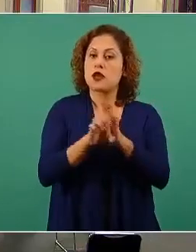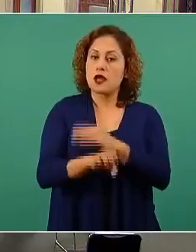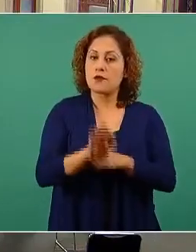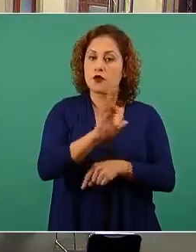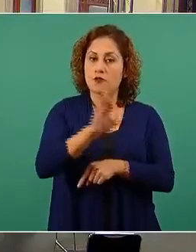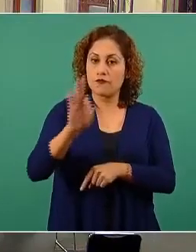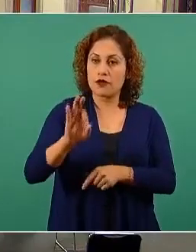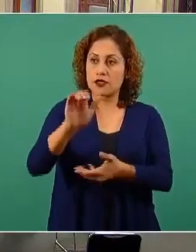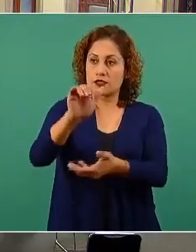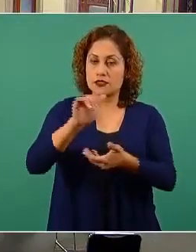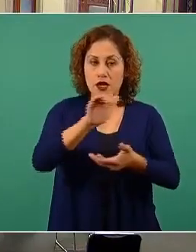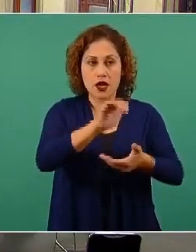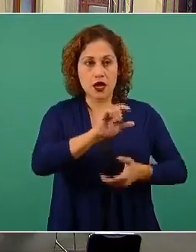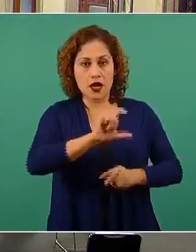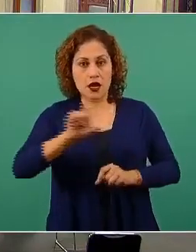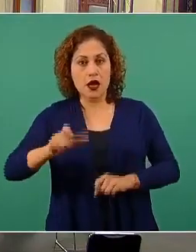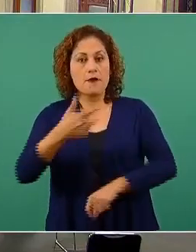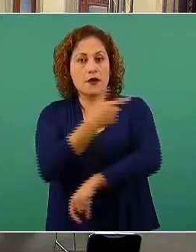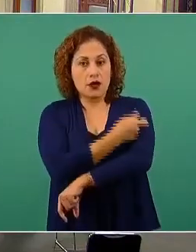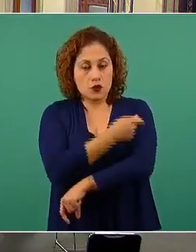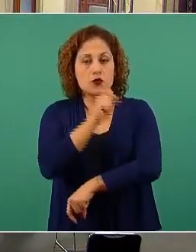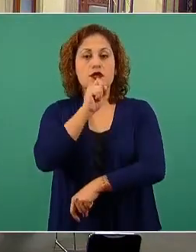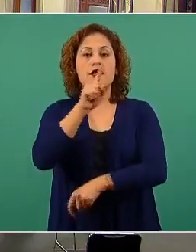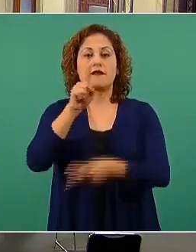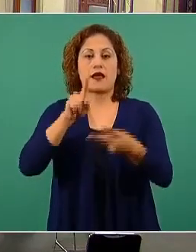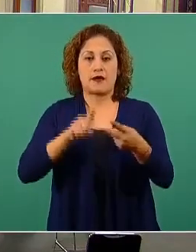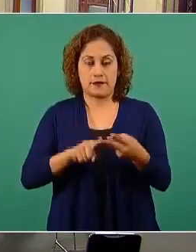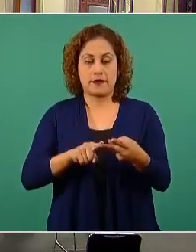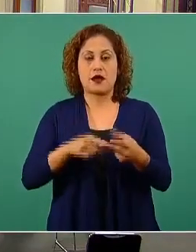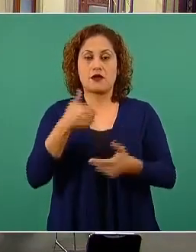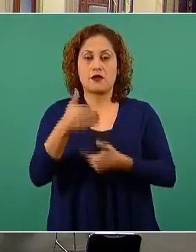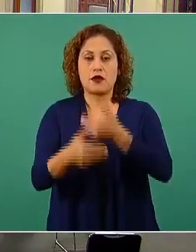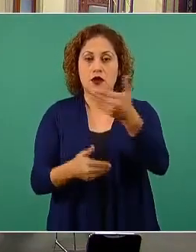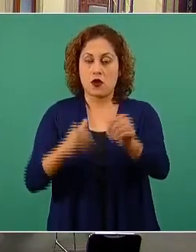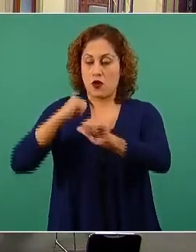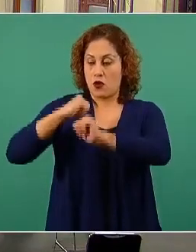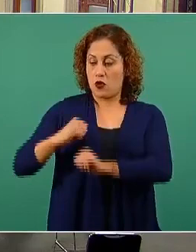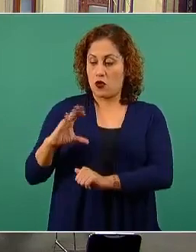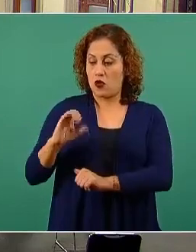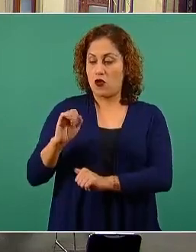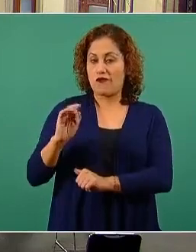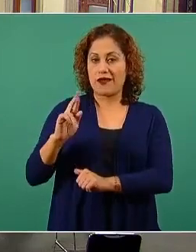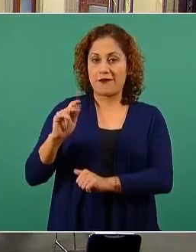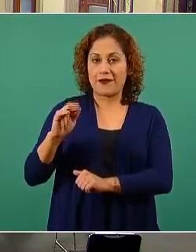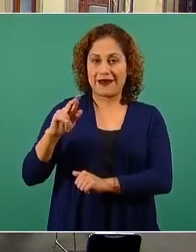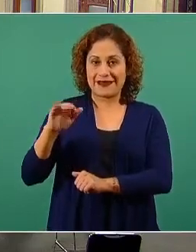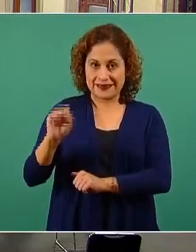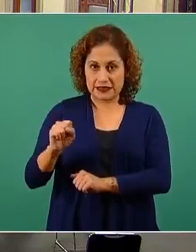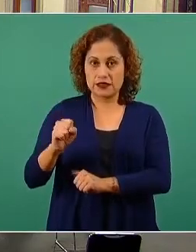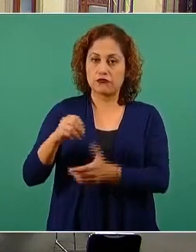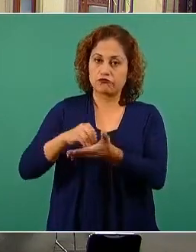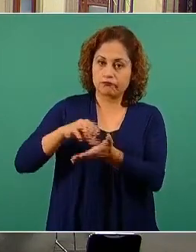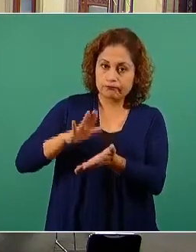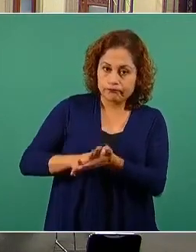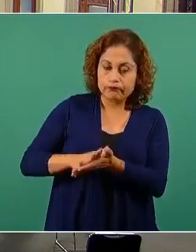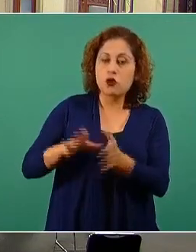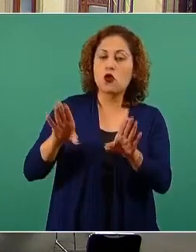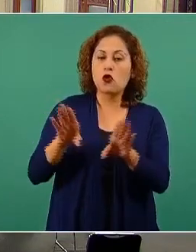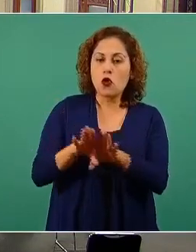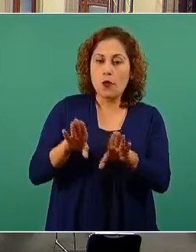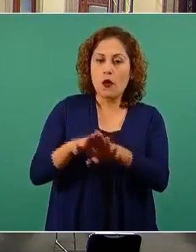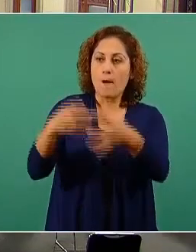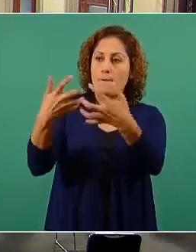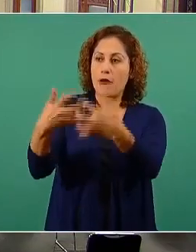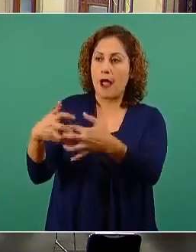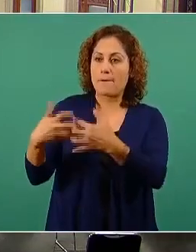vacunas, el proceso de inspección y verificación por parte de COFEPRIS, tanto en lo que respecta a producción como en